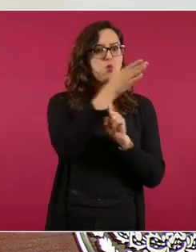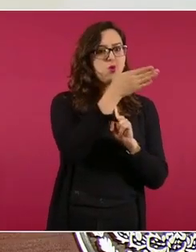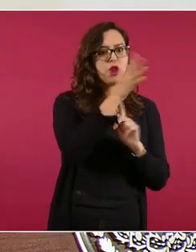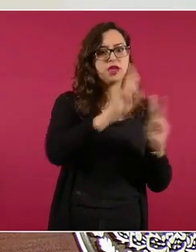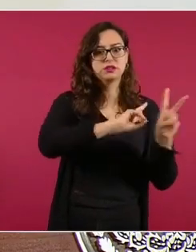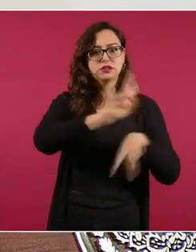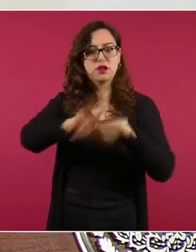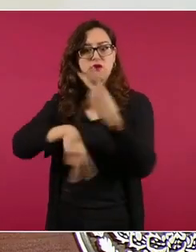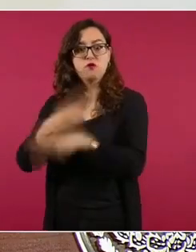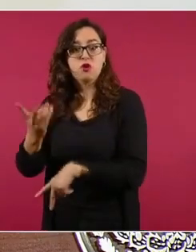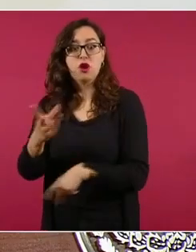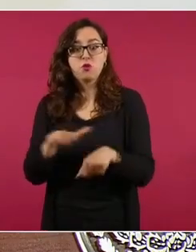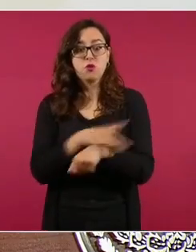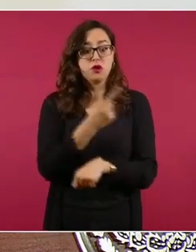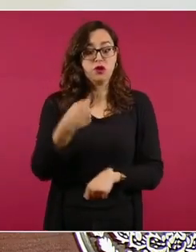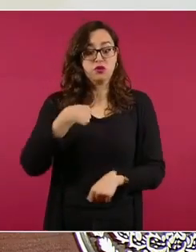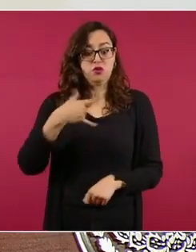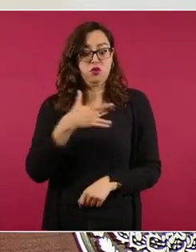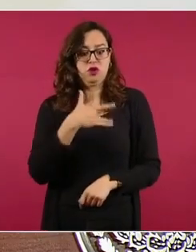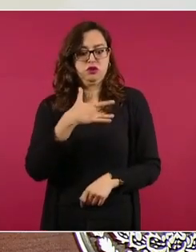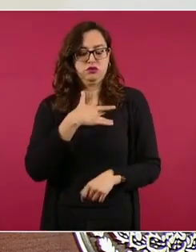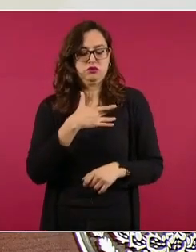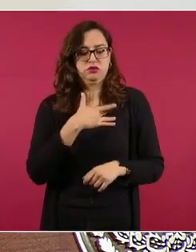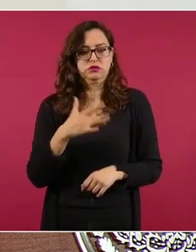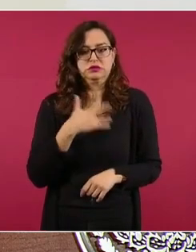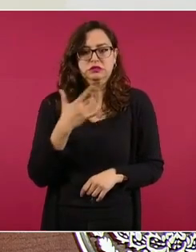un riesgo de infarto